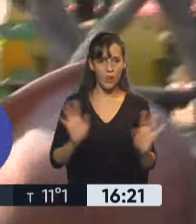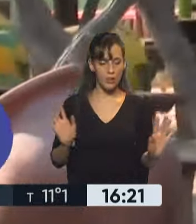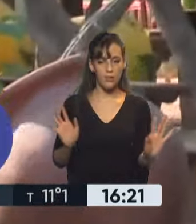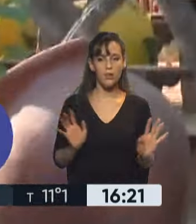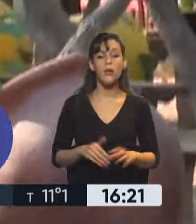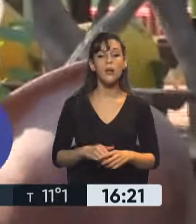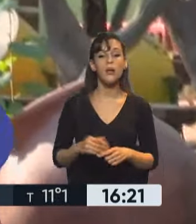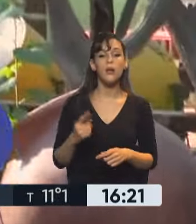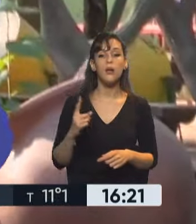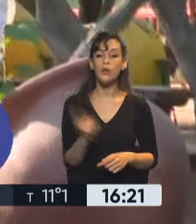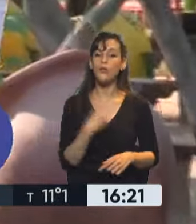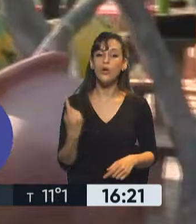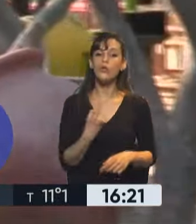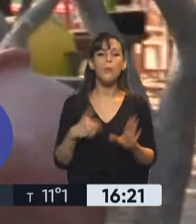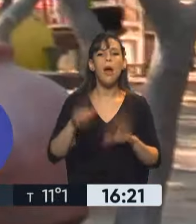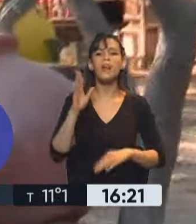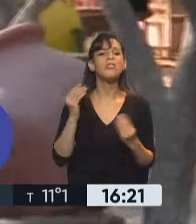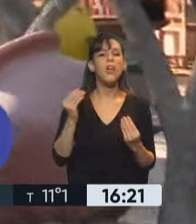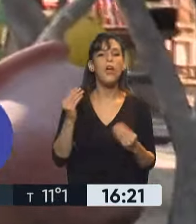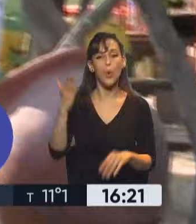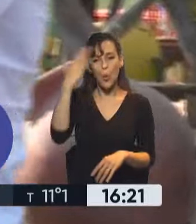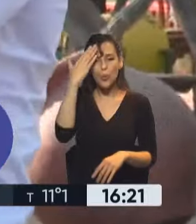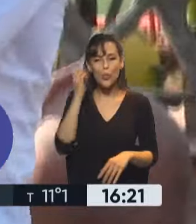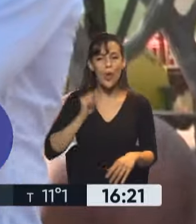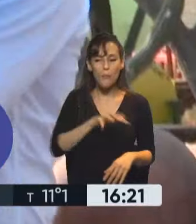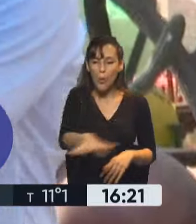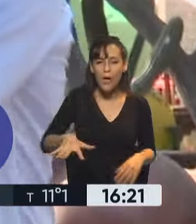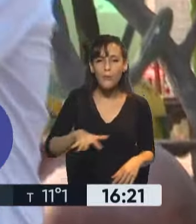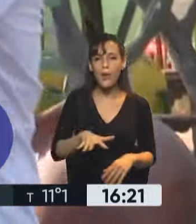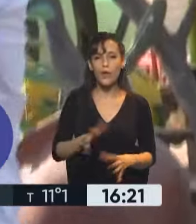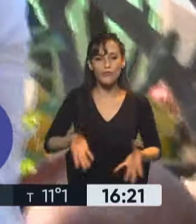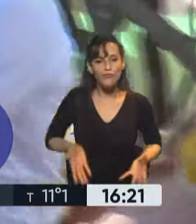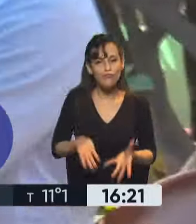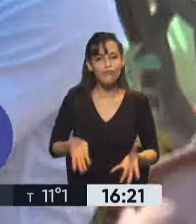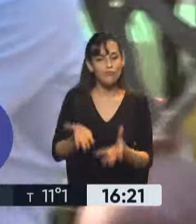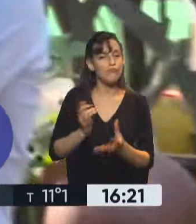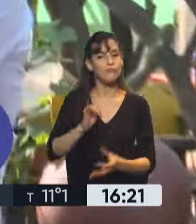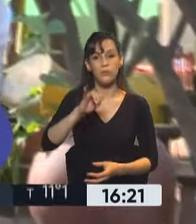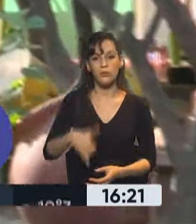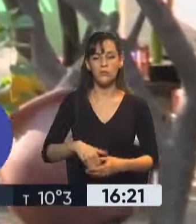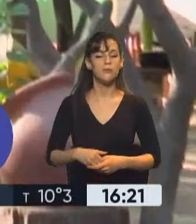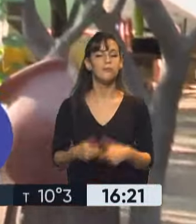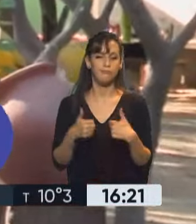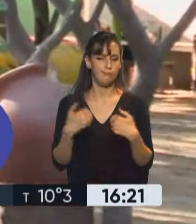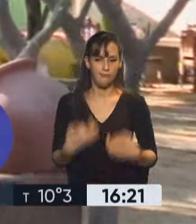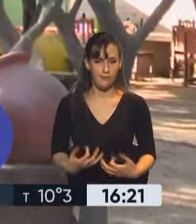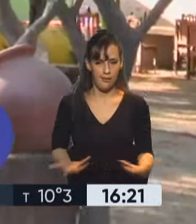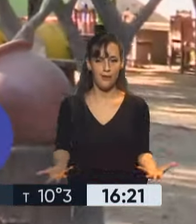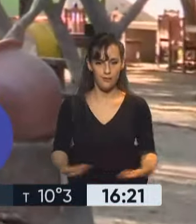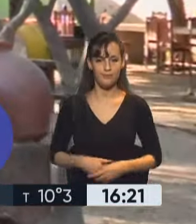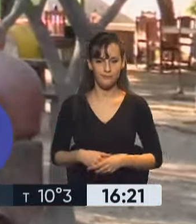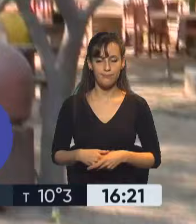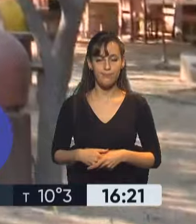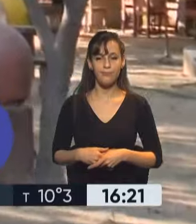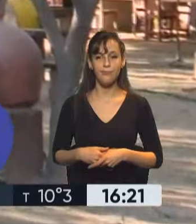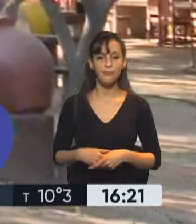es compartir y hacer crecer esta cultura popular desde otros espacios. Aquí no tenemos nosotros quien canta o baila mejor.